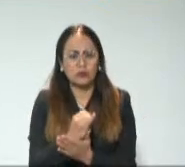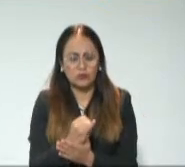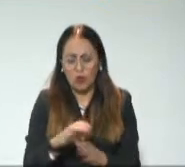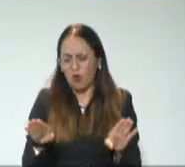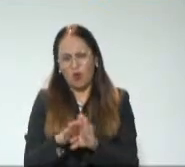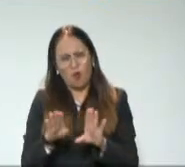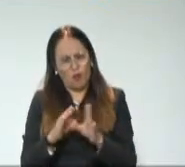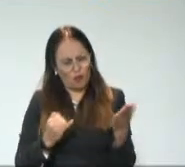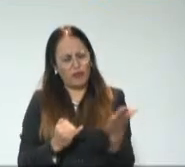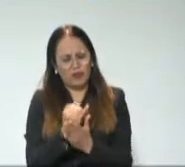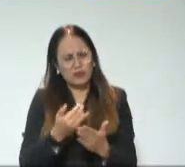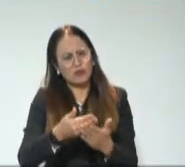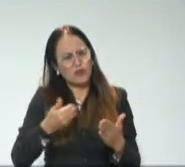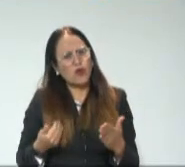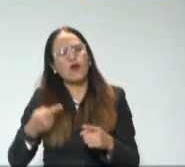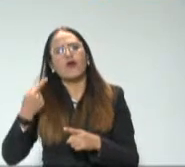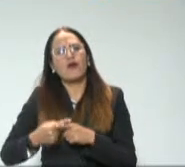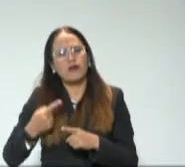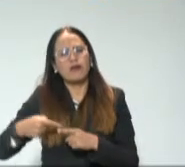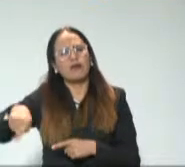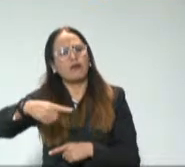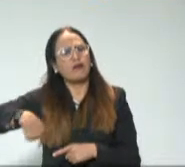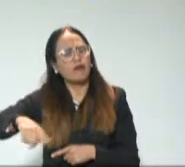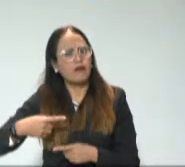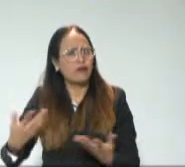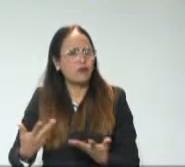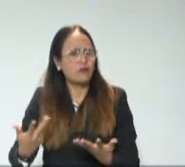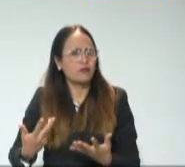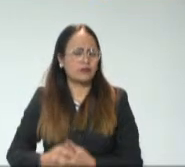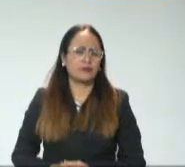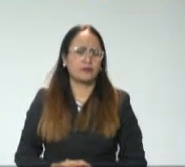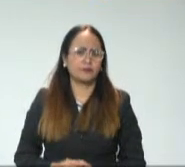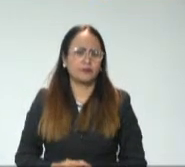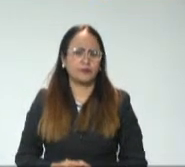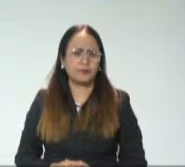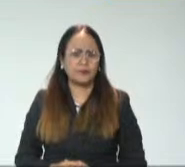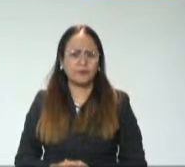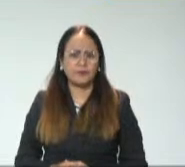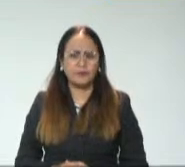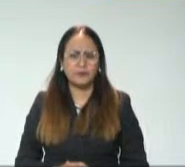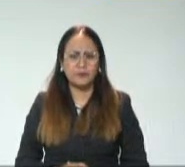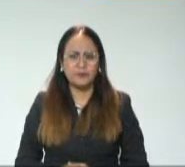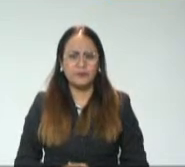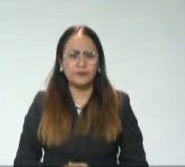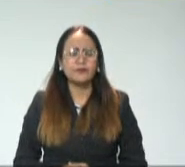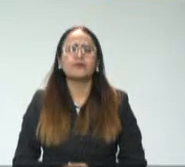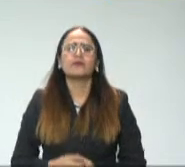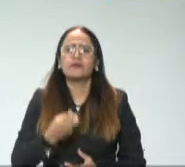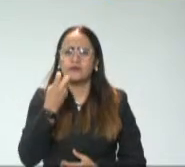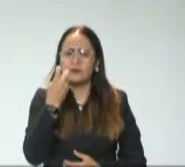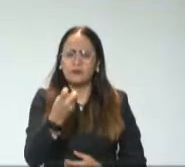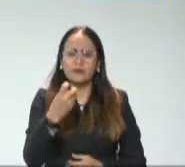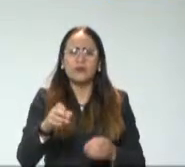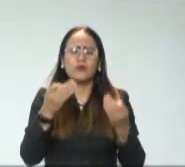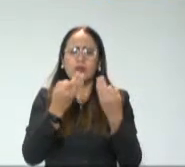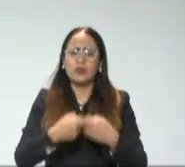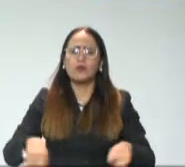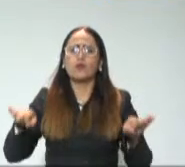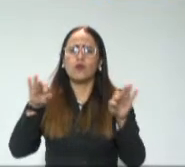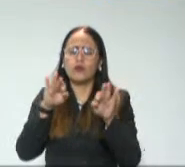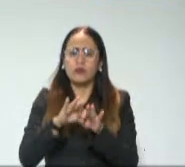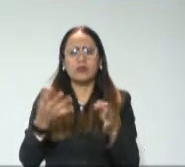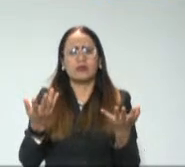decisiones y por quien está tomando justamente esas esas decisiones y esto es particularmente importante Si